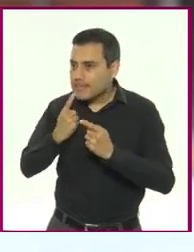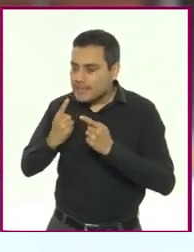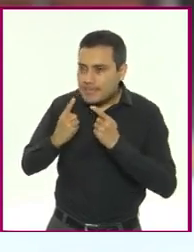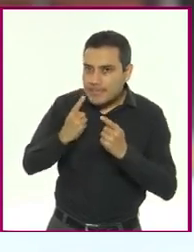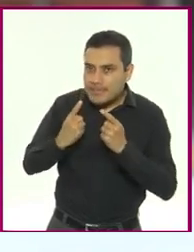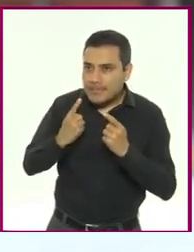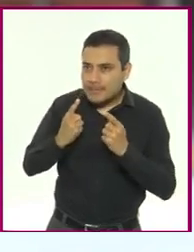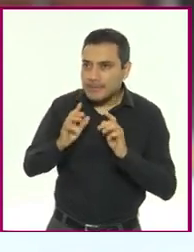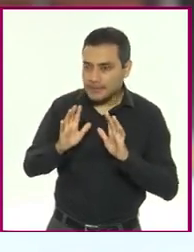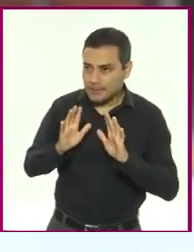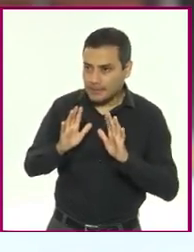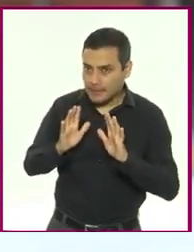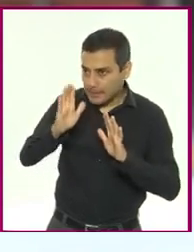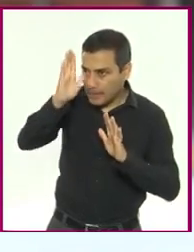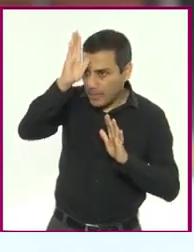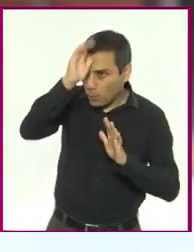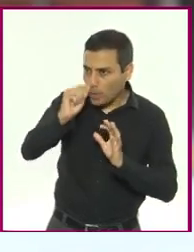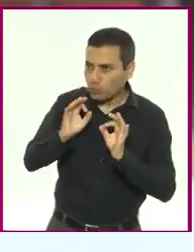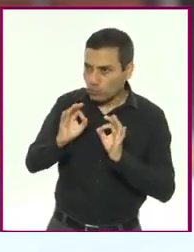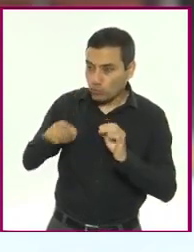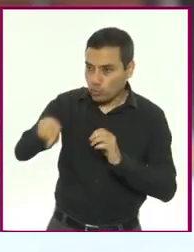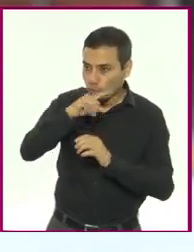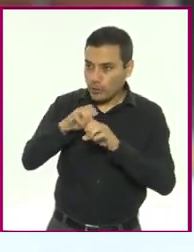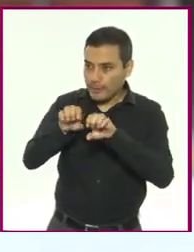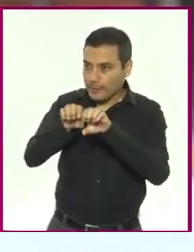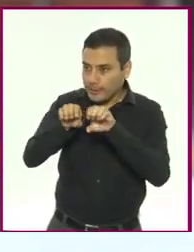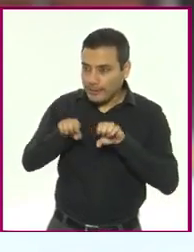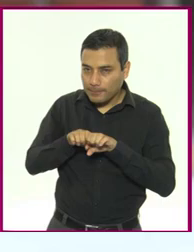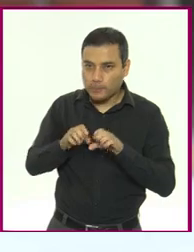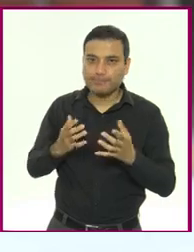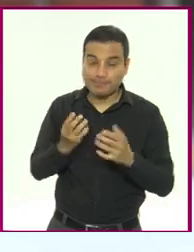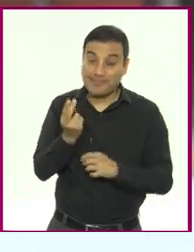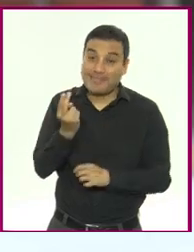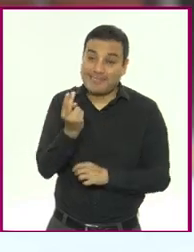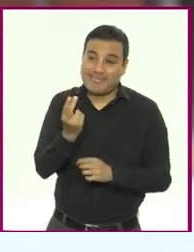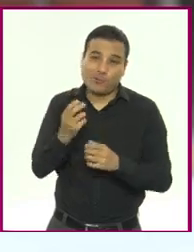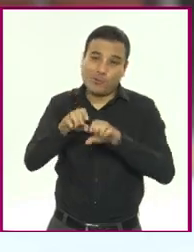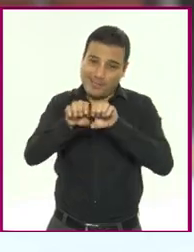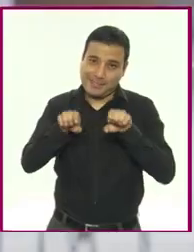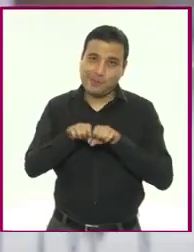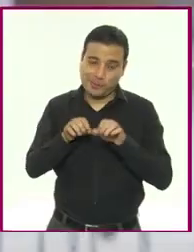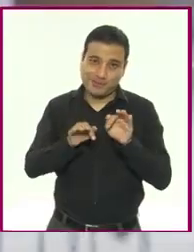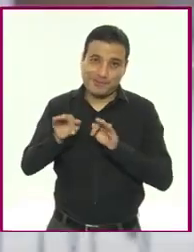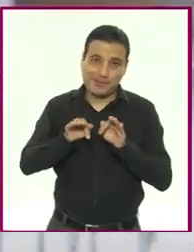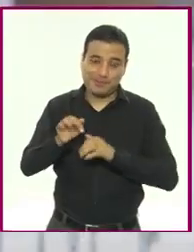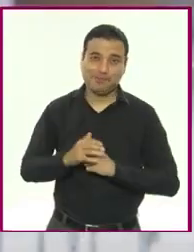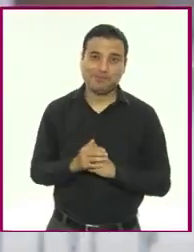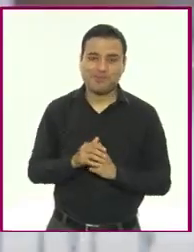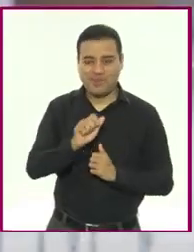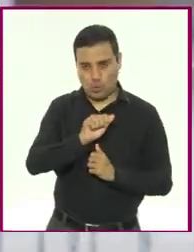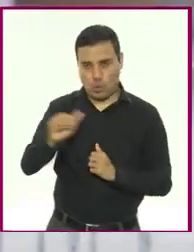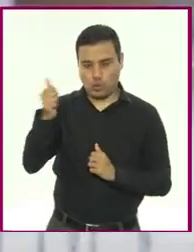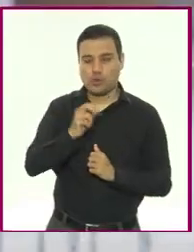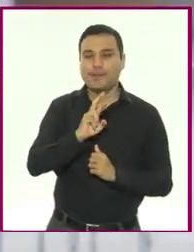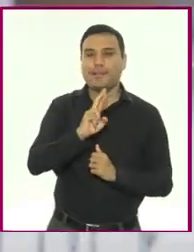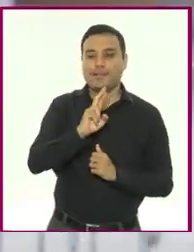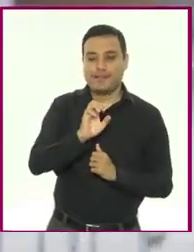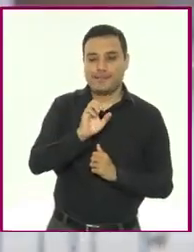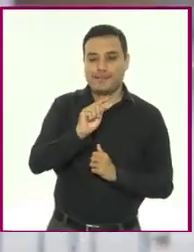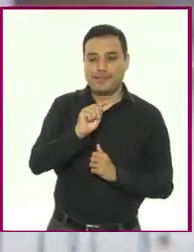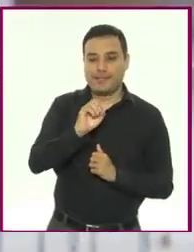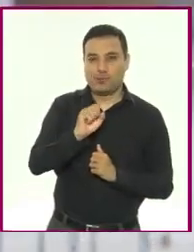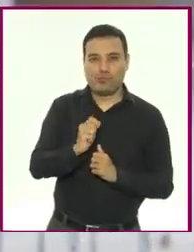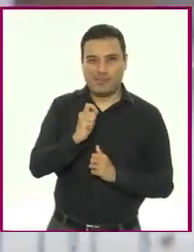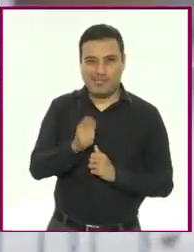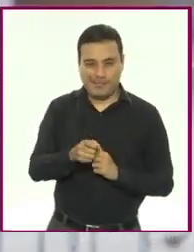esto porque qu porque somos un equipo no Entonces es necesario trabajar en colectivo otro de los retos que puedo